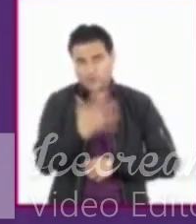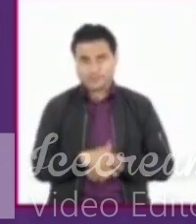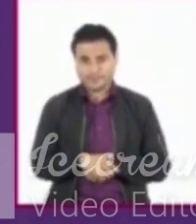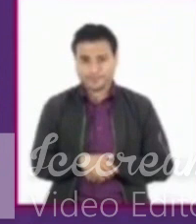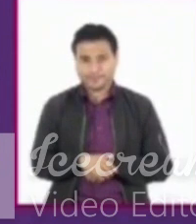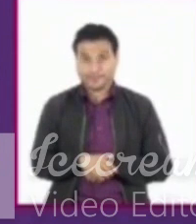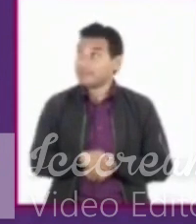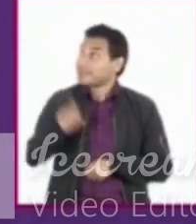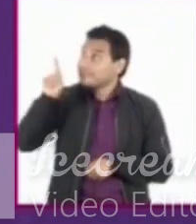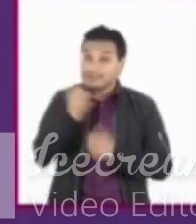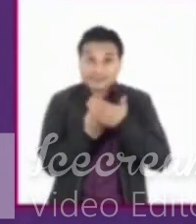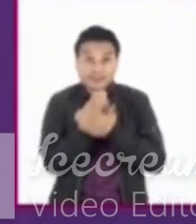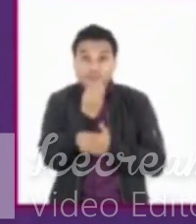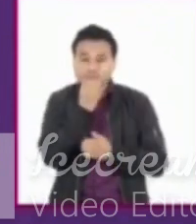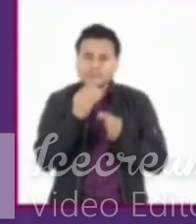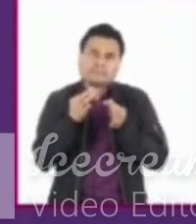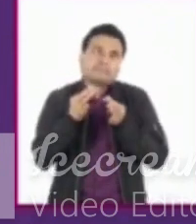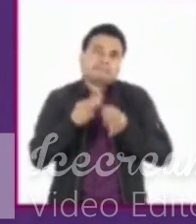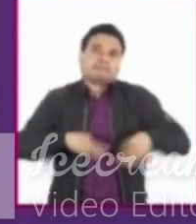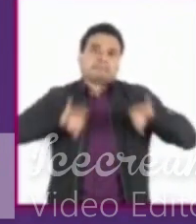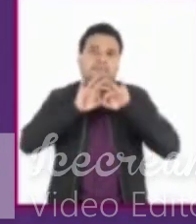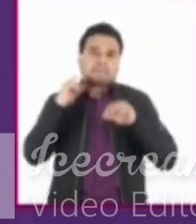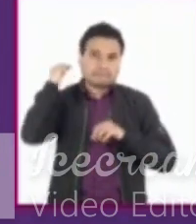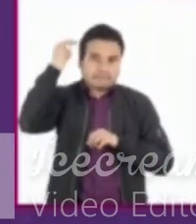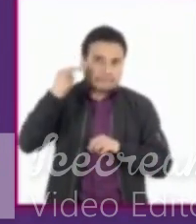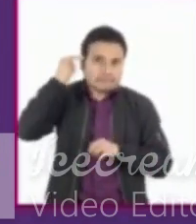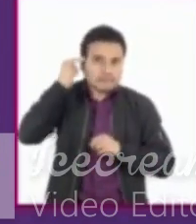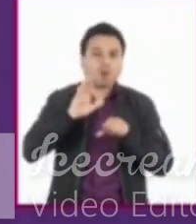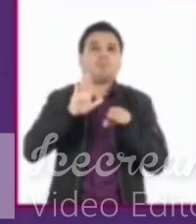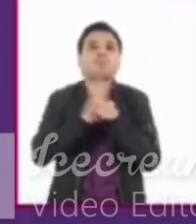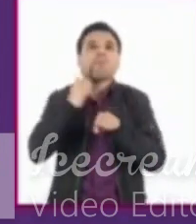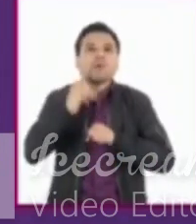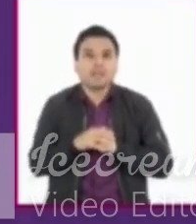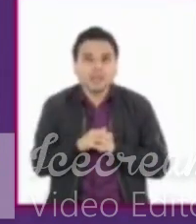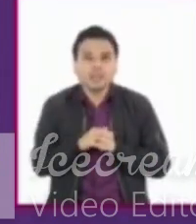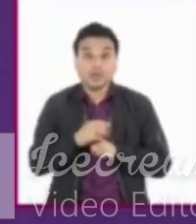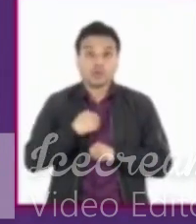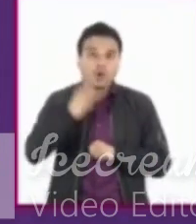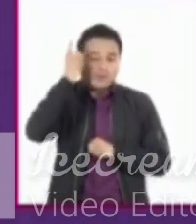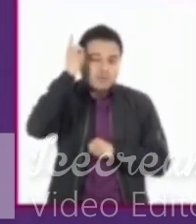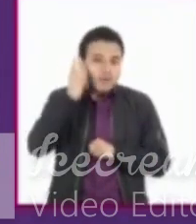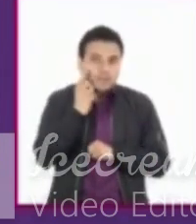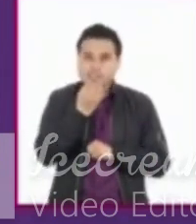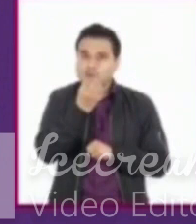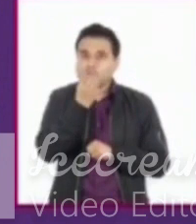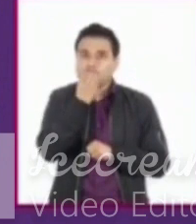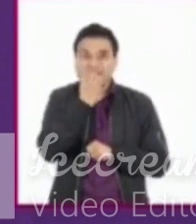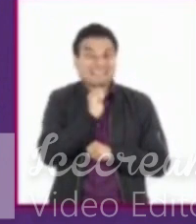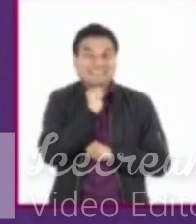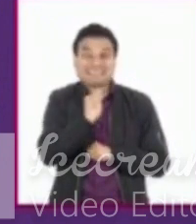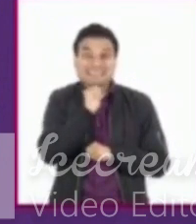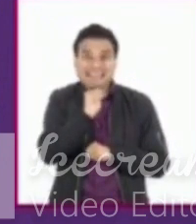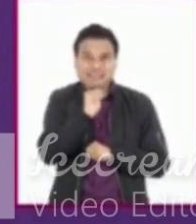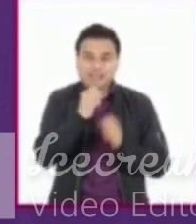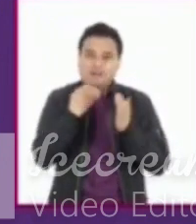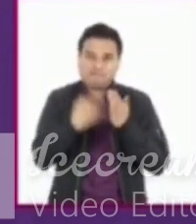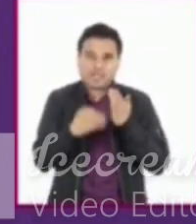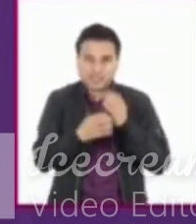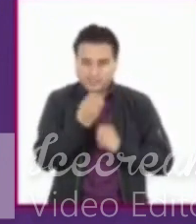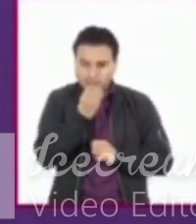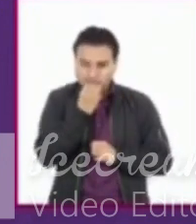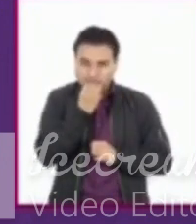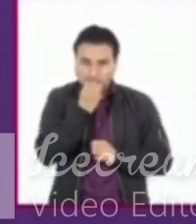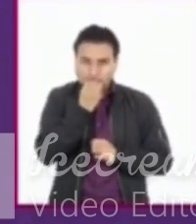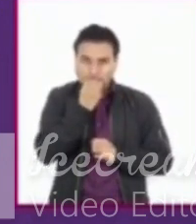alimento más importante del día, ya que has pasado muchas horas sin alimento y necesitas recuperar la energía